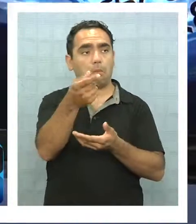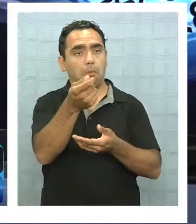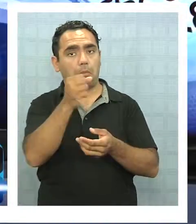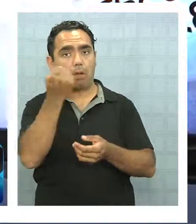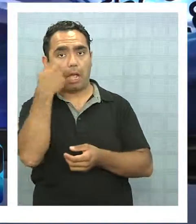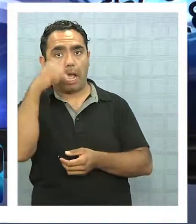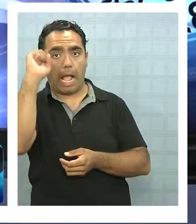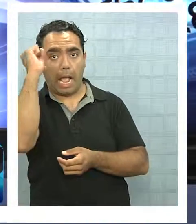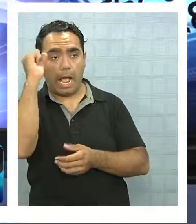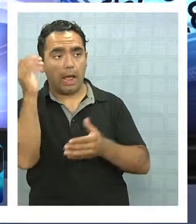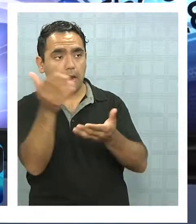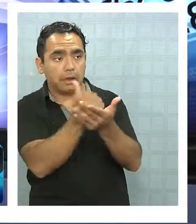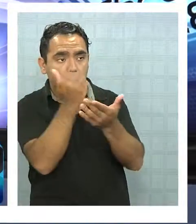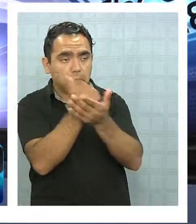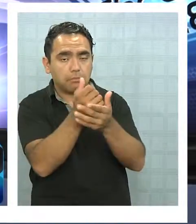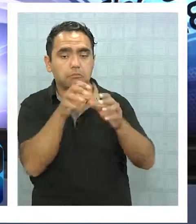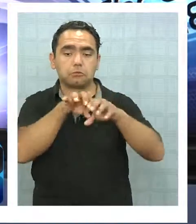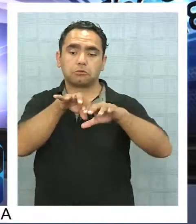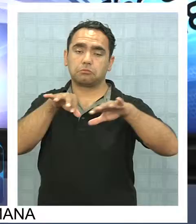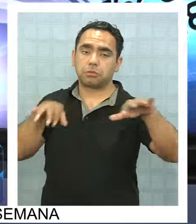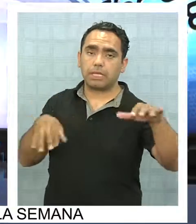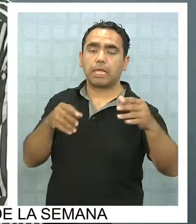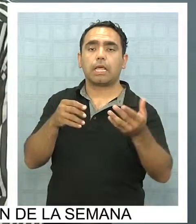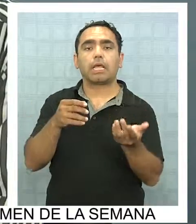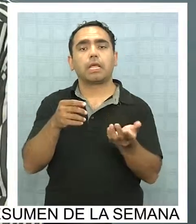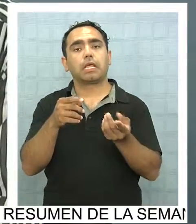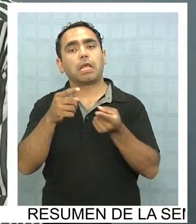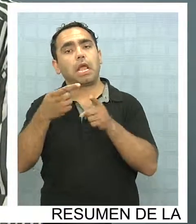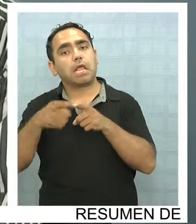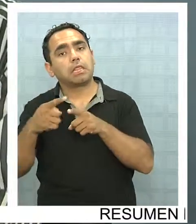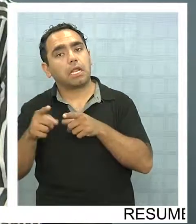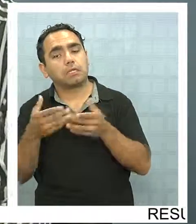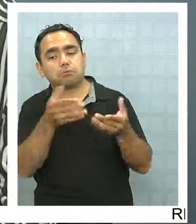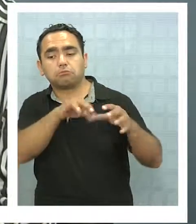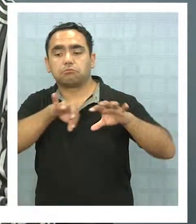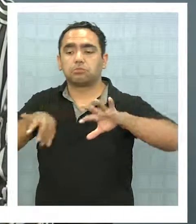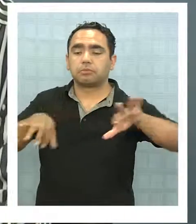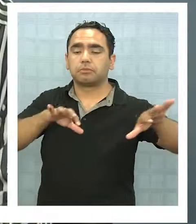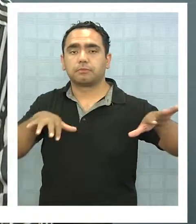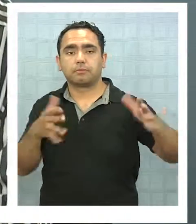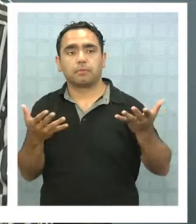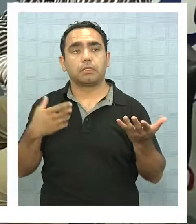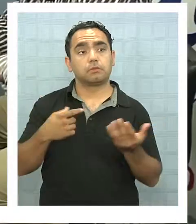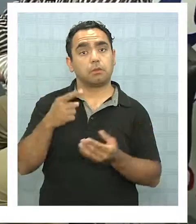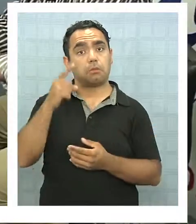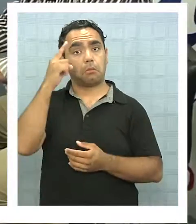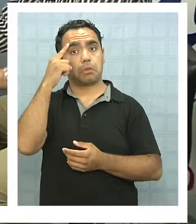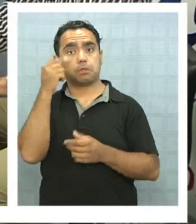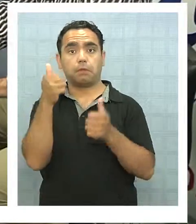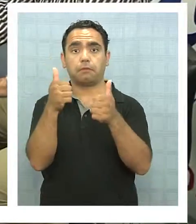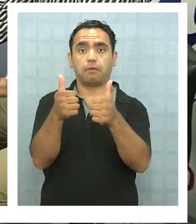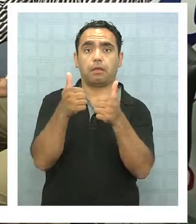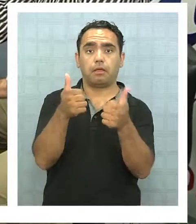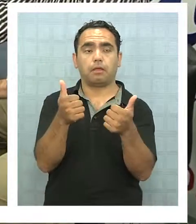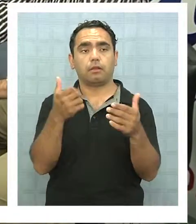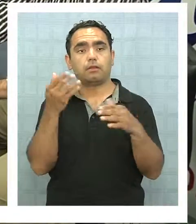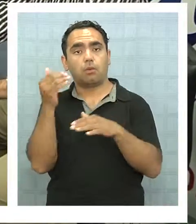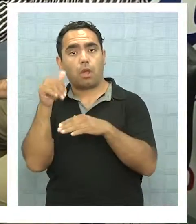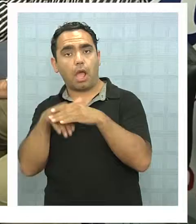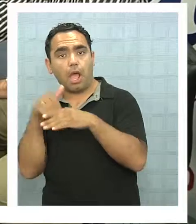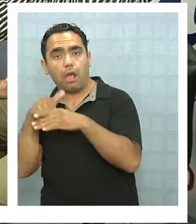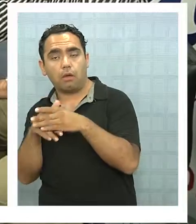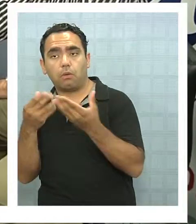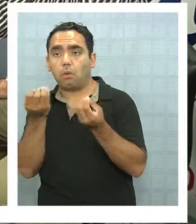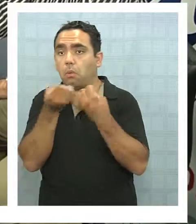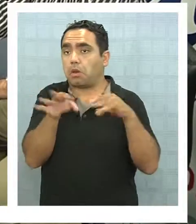y permiten dar un pequeño interés, en fin, todo eso. O sea, desde ese punto de vista era razonable. Eso es un ahorro que cualquier